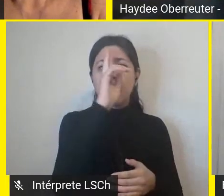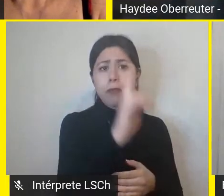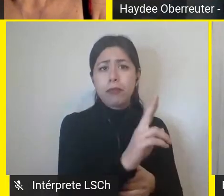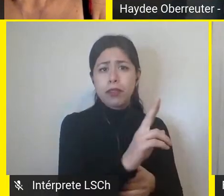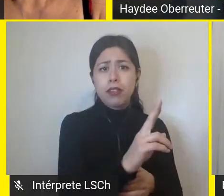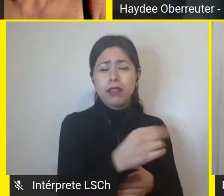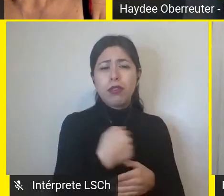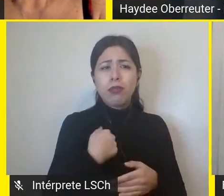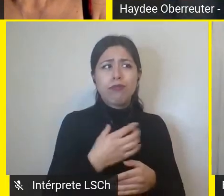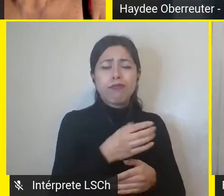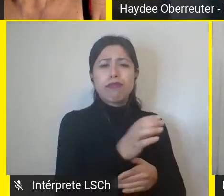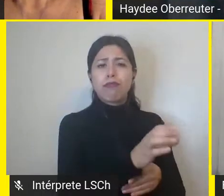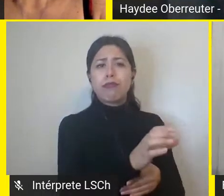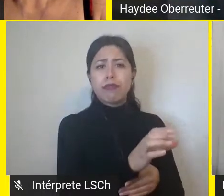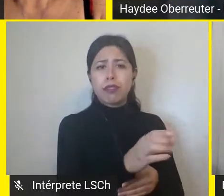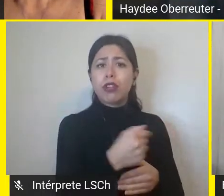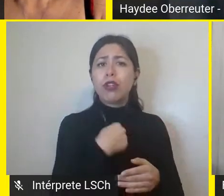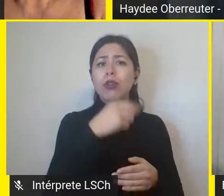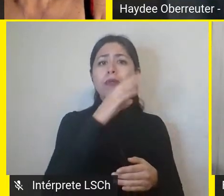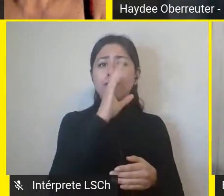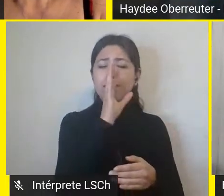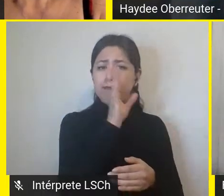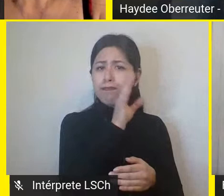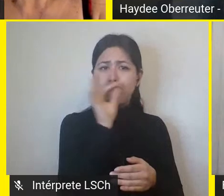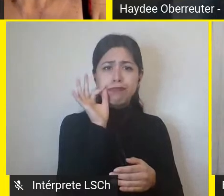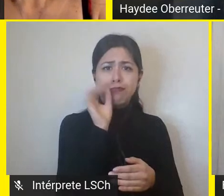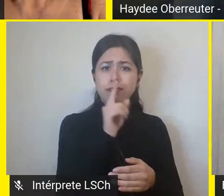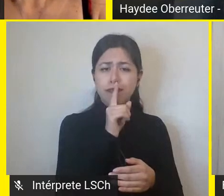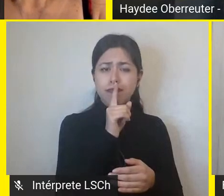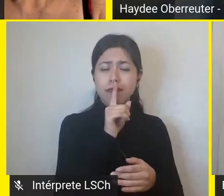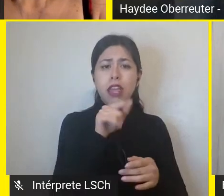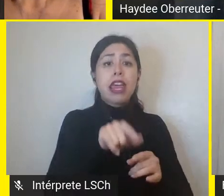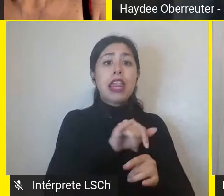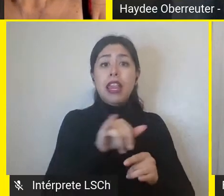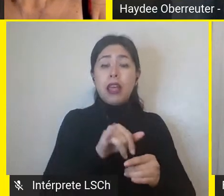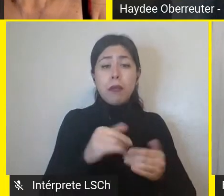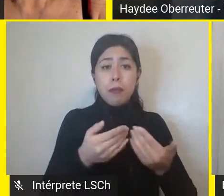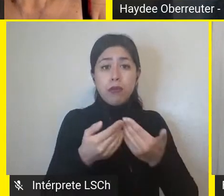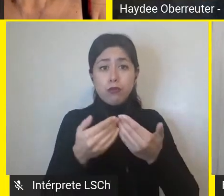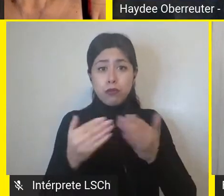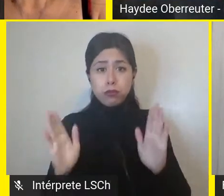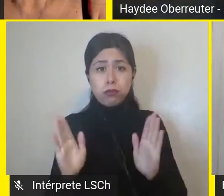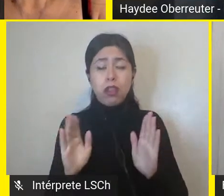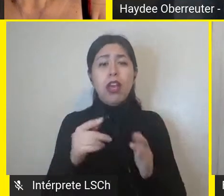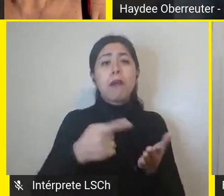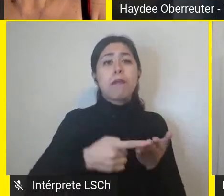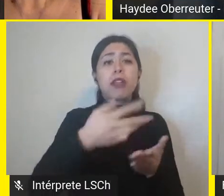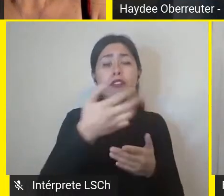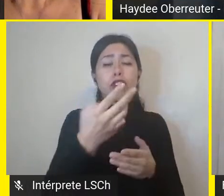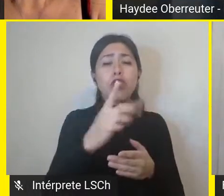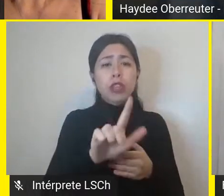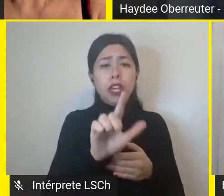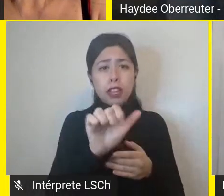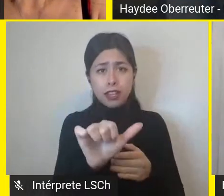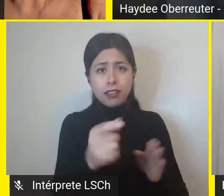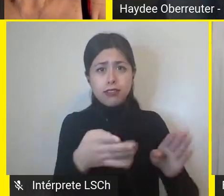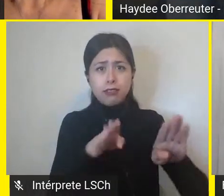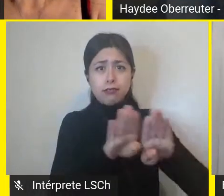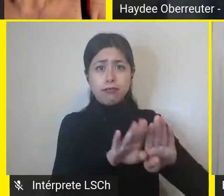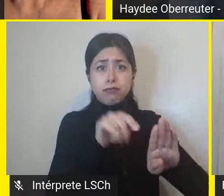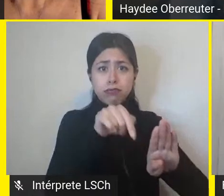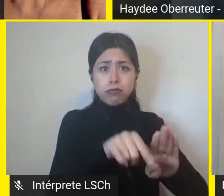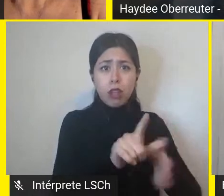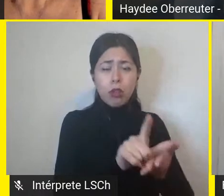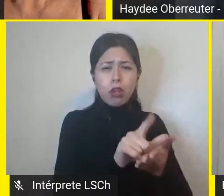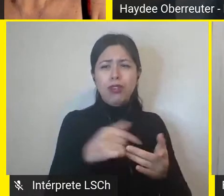silencio. Luego, cuando salimos en libertad, cuando el campo se cierra en 1976, quise hablar con los